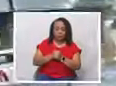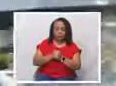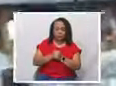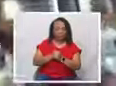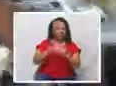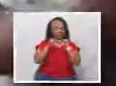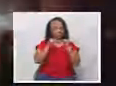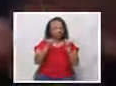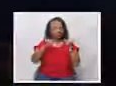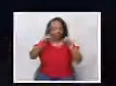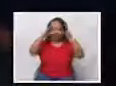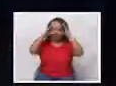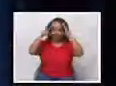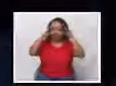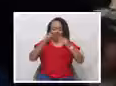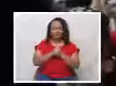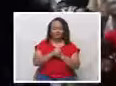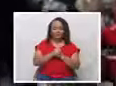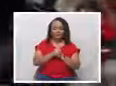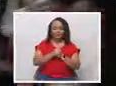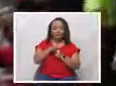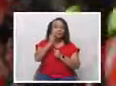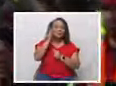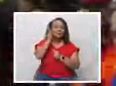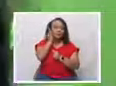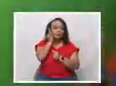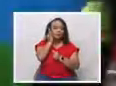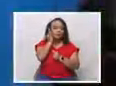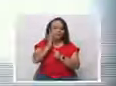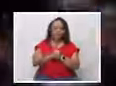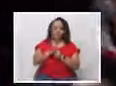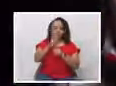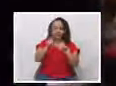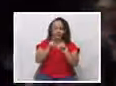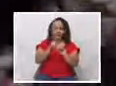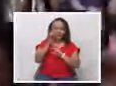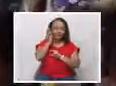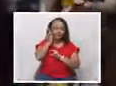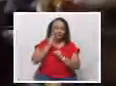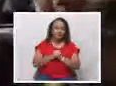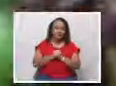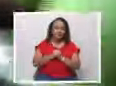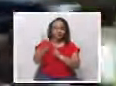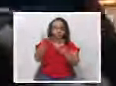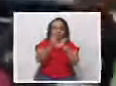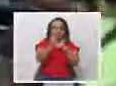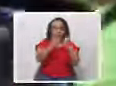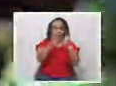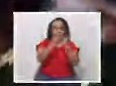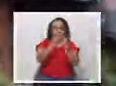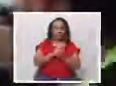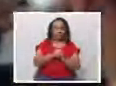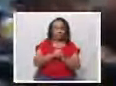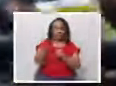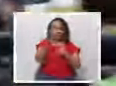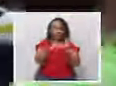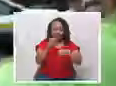Continúo ahora saludando a la tía, a su hermana, que se acercan familiares, que se montan al